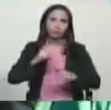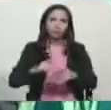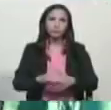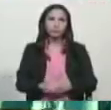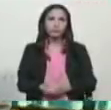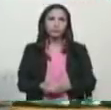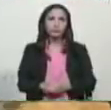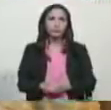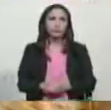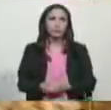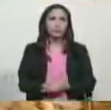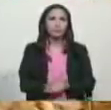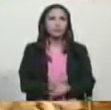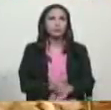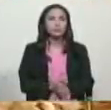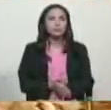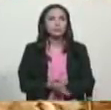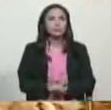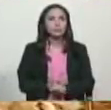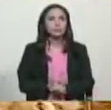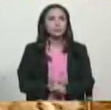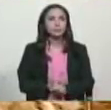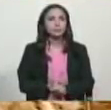los venezolanos.